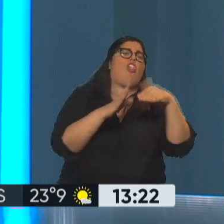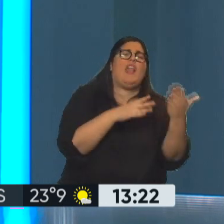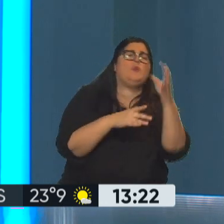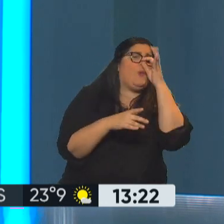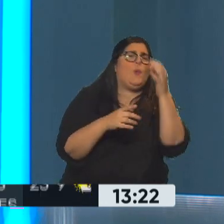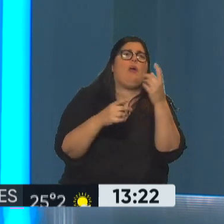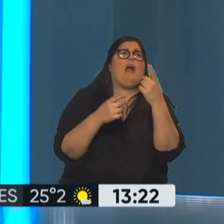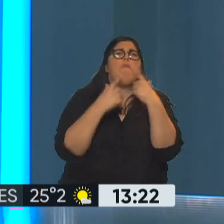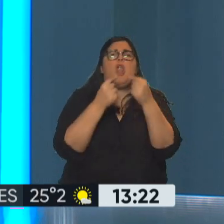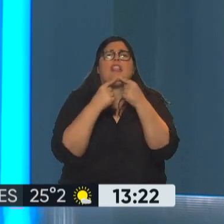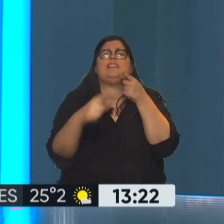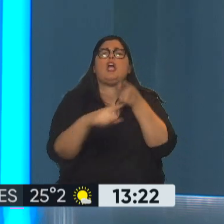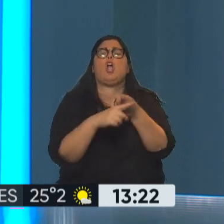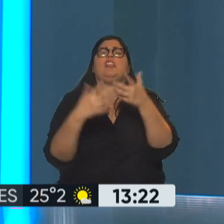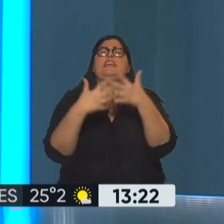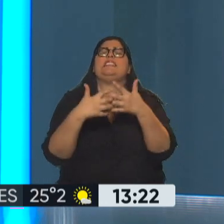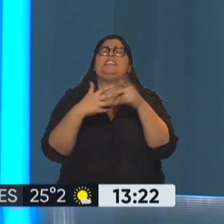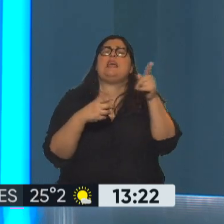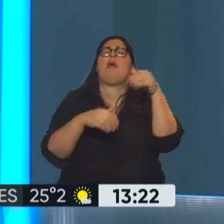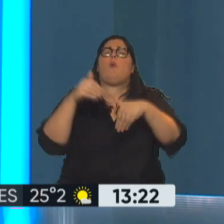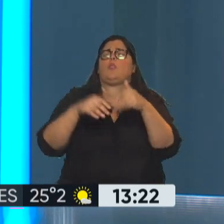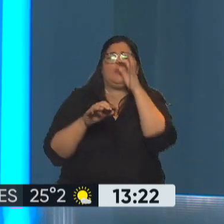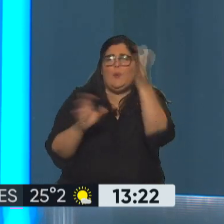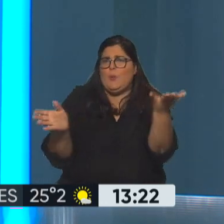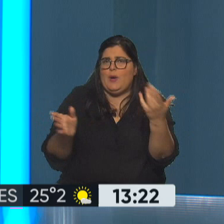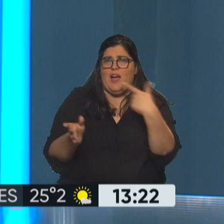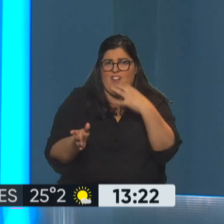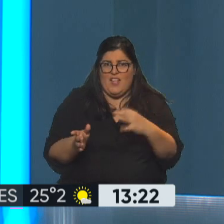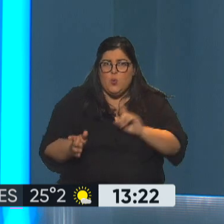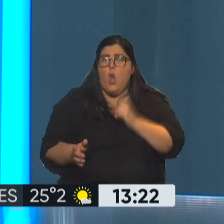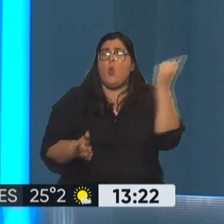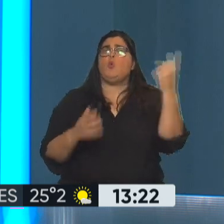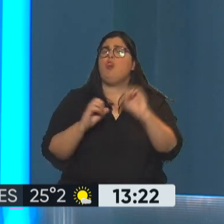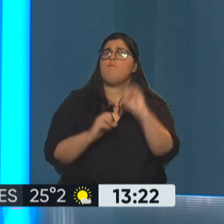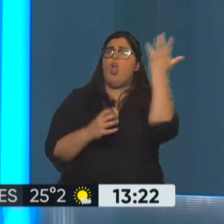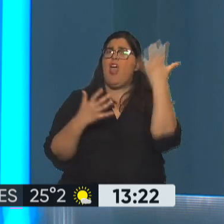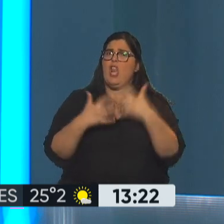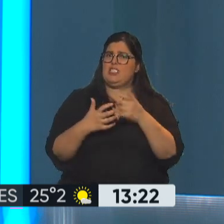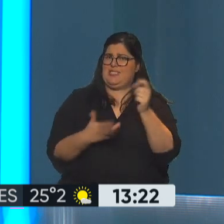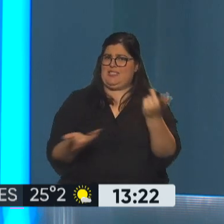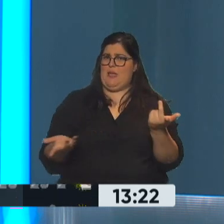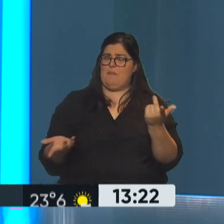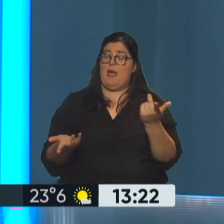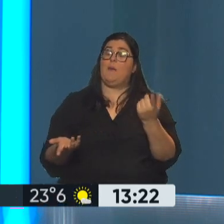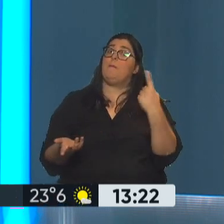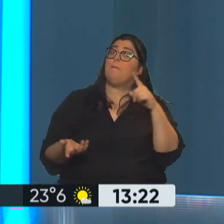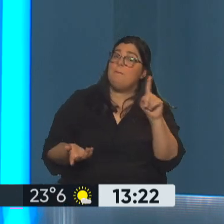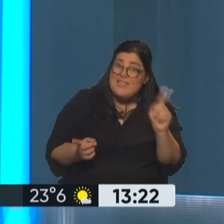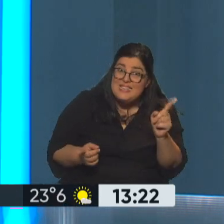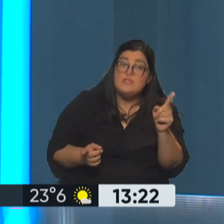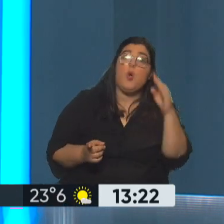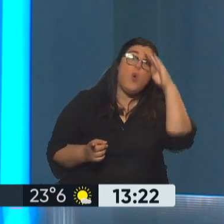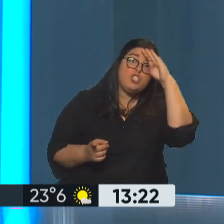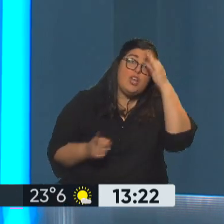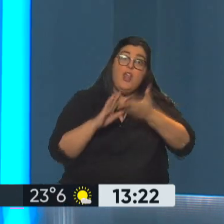de votación en Brasil. Es uno de los sistemas más modernos, es un orgullo. Claro. Bolsonaro, elegido por ese sistema, lo pasa